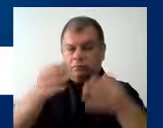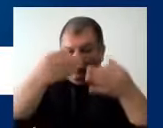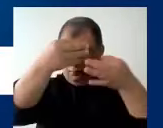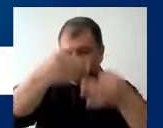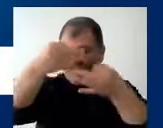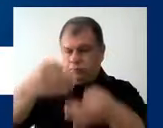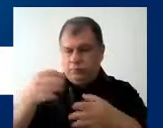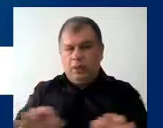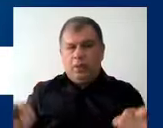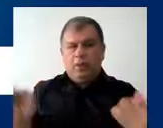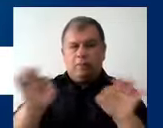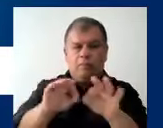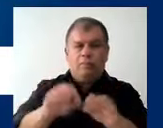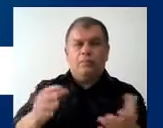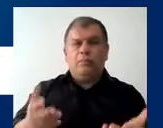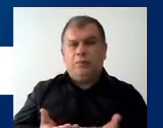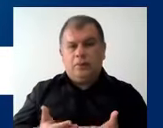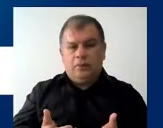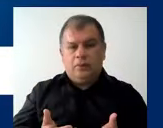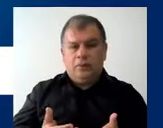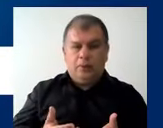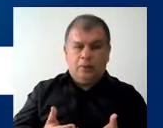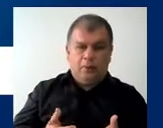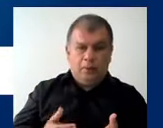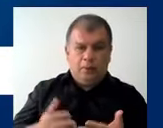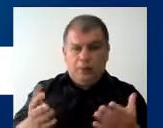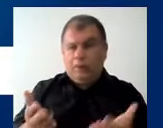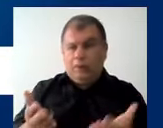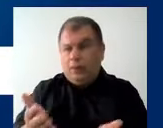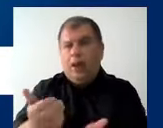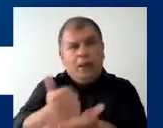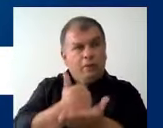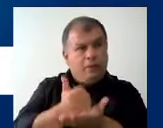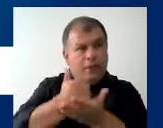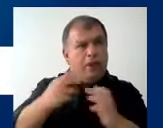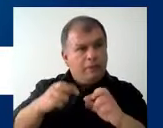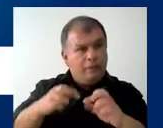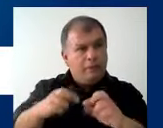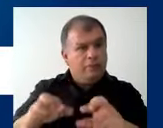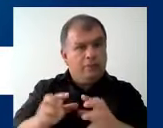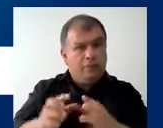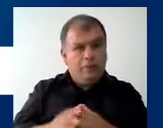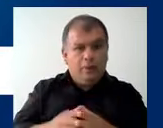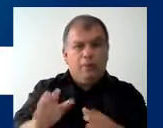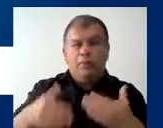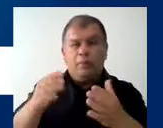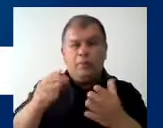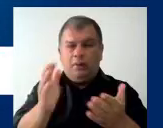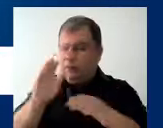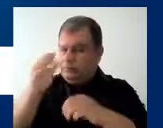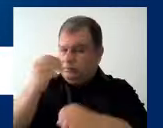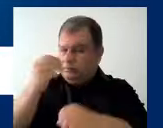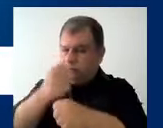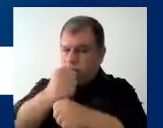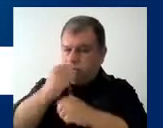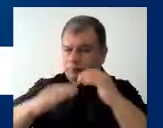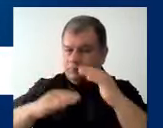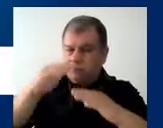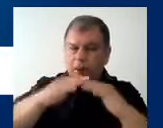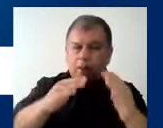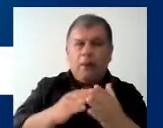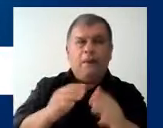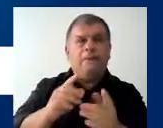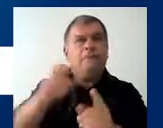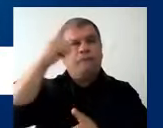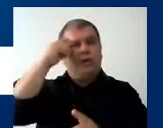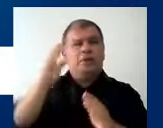importantes porque, por ejemplo, eso nos va a permitir después poder diseñar también políticas públicas